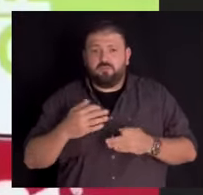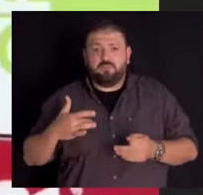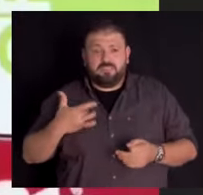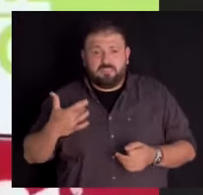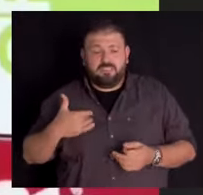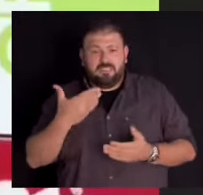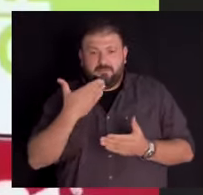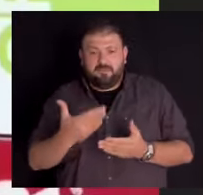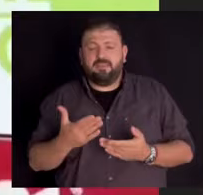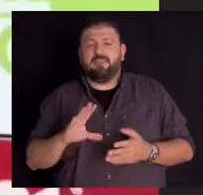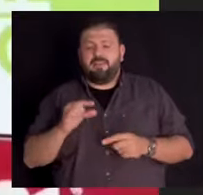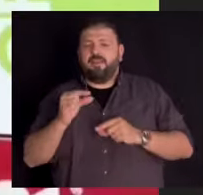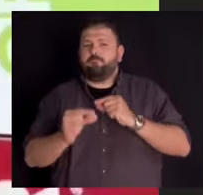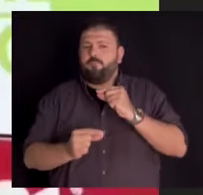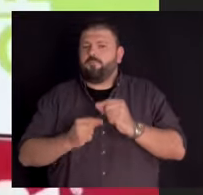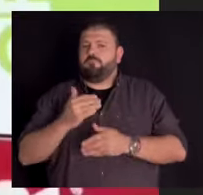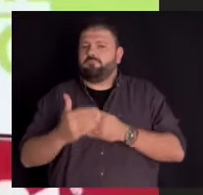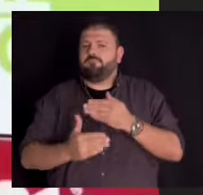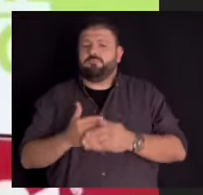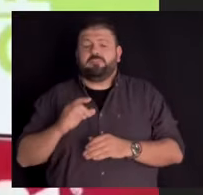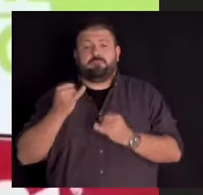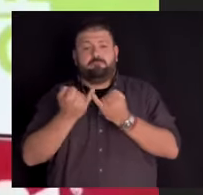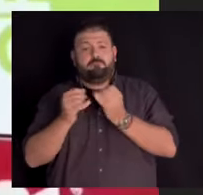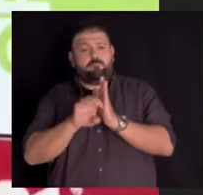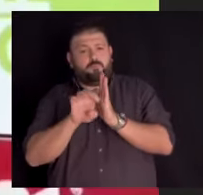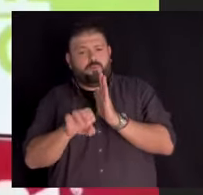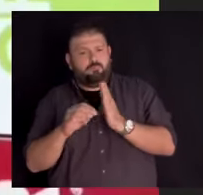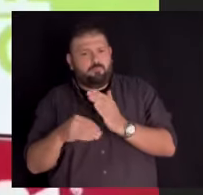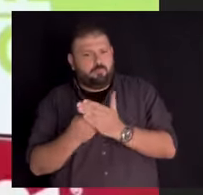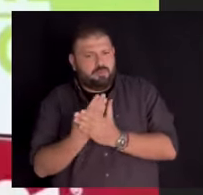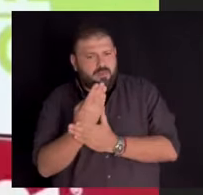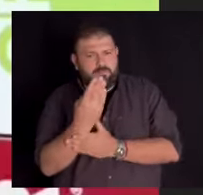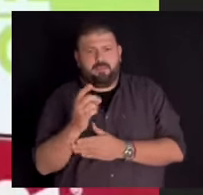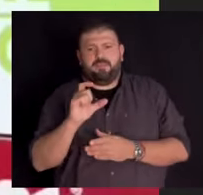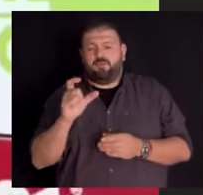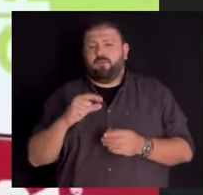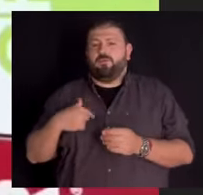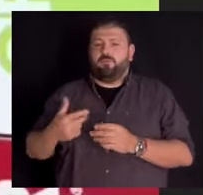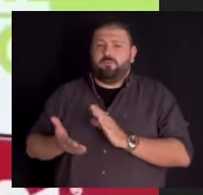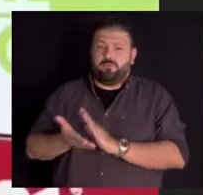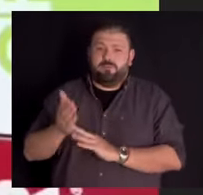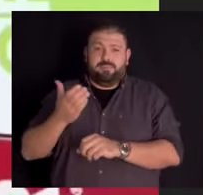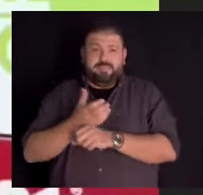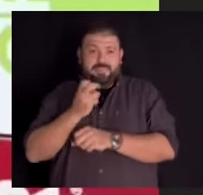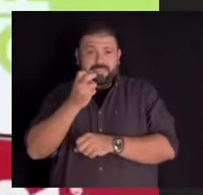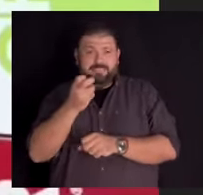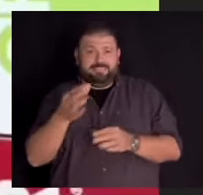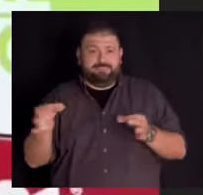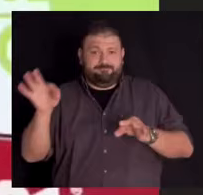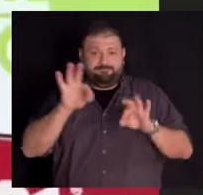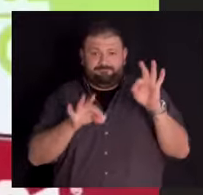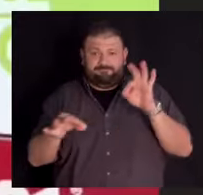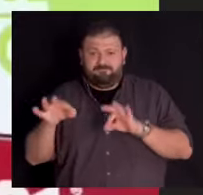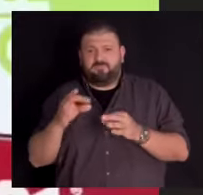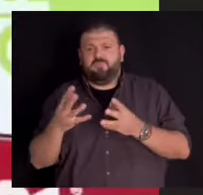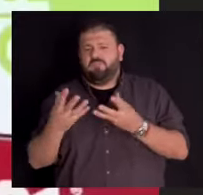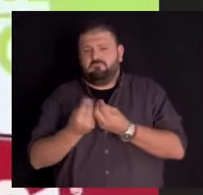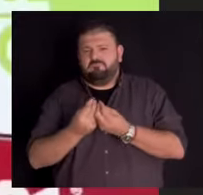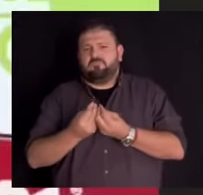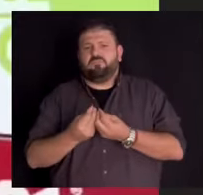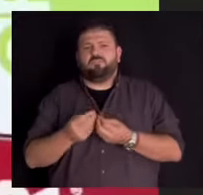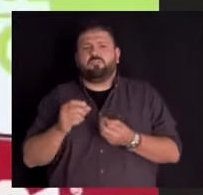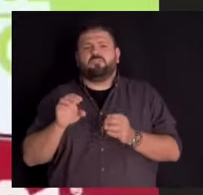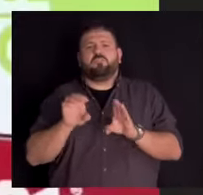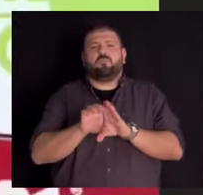ya podemos ir ajustando. Por ejemplo, en la mañana, ¿cómo ven acompañar esta combinación? Acompañarla, por ejemplo, del